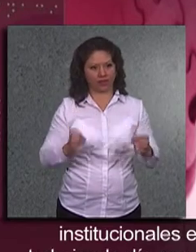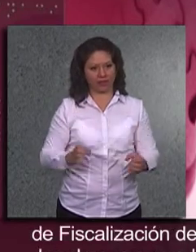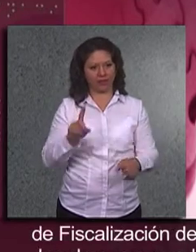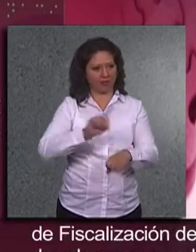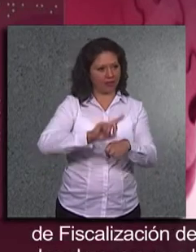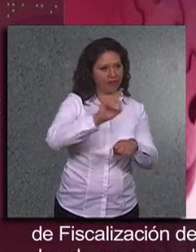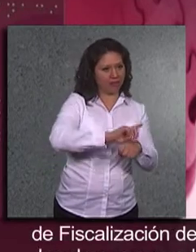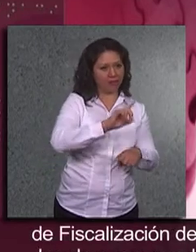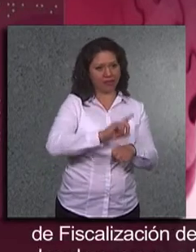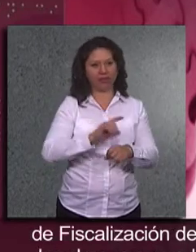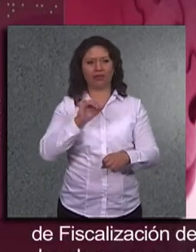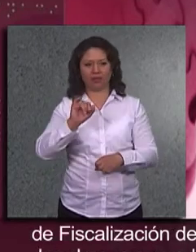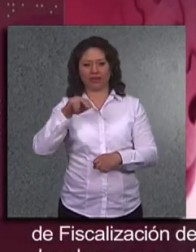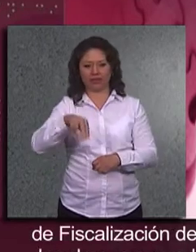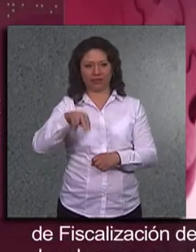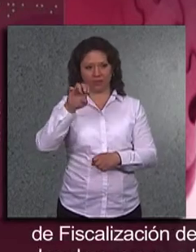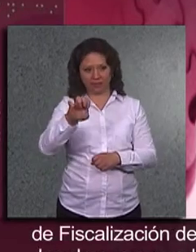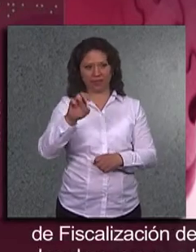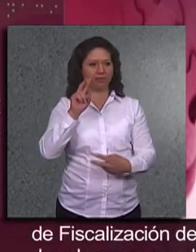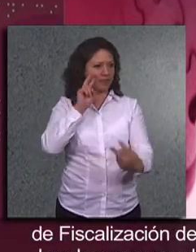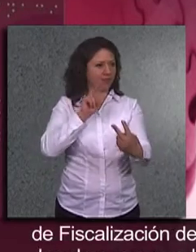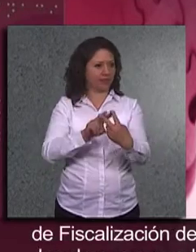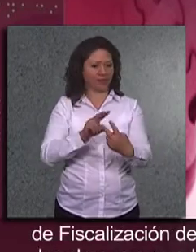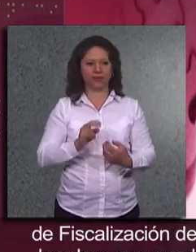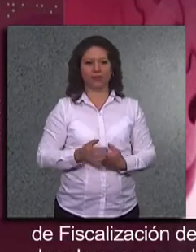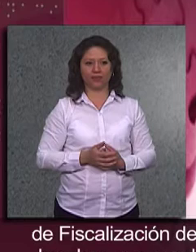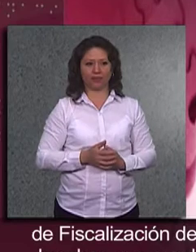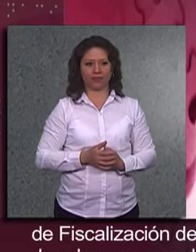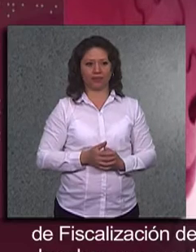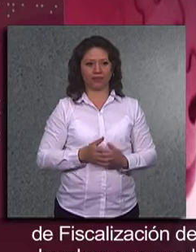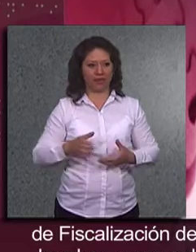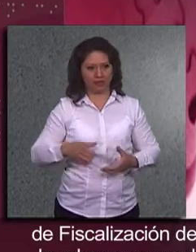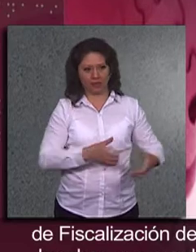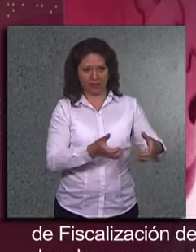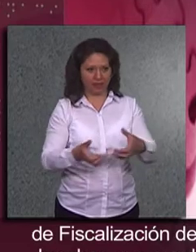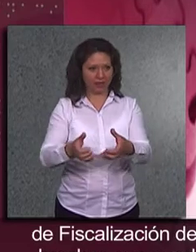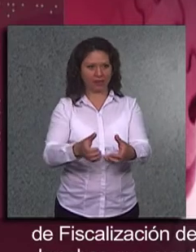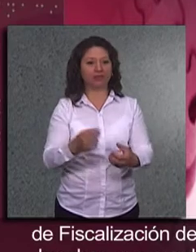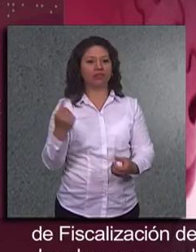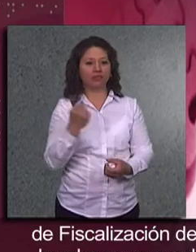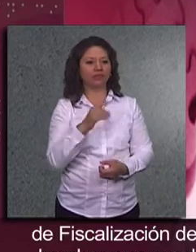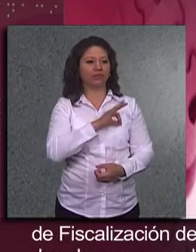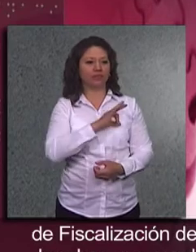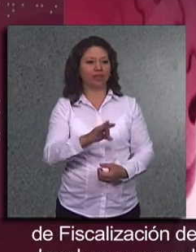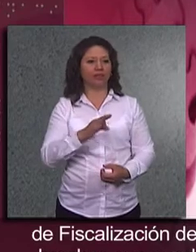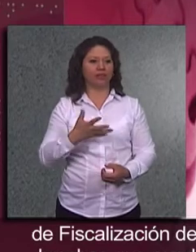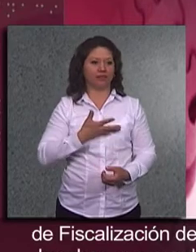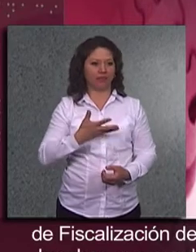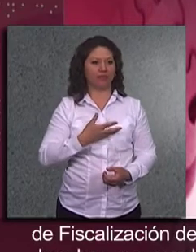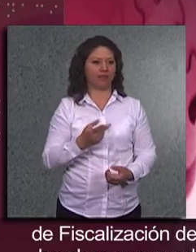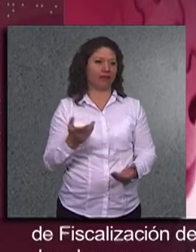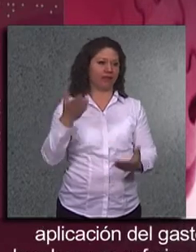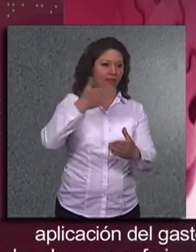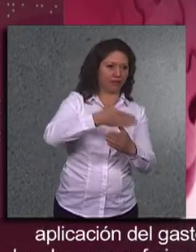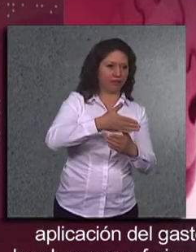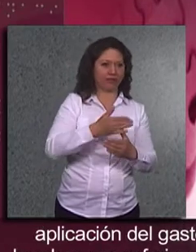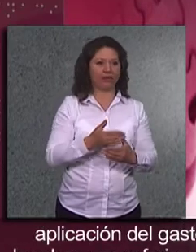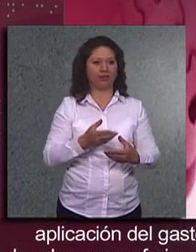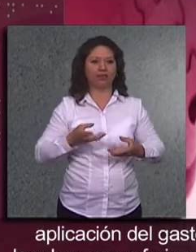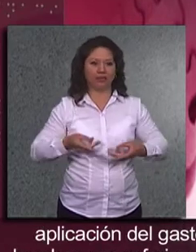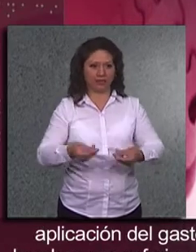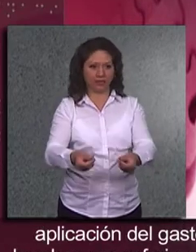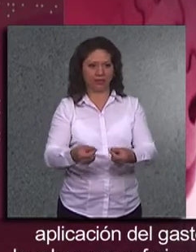la unidad técnica de fiscalización del ine para identificar las brechas que pueden existir a través de la aplicación